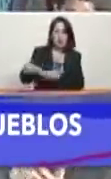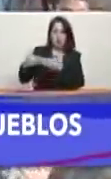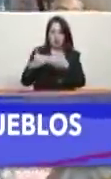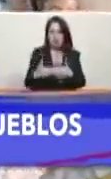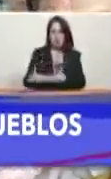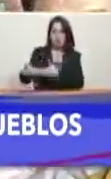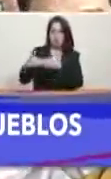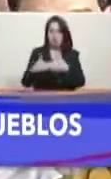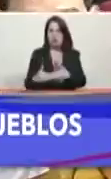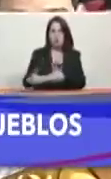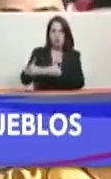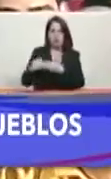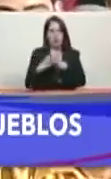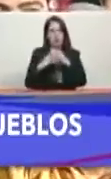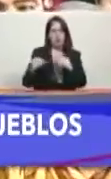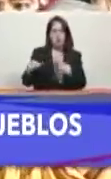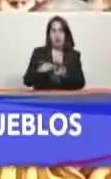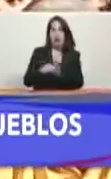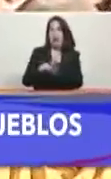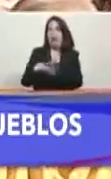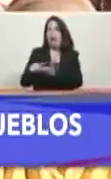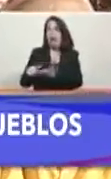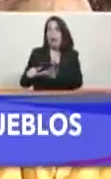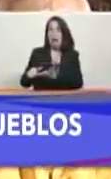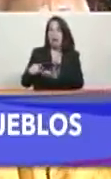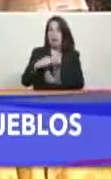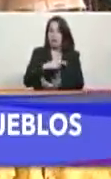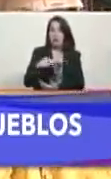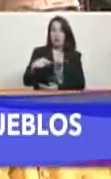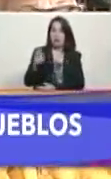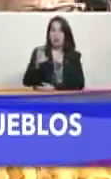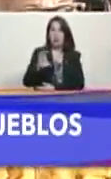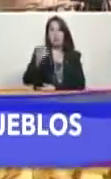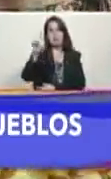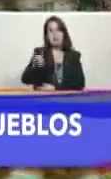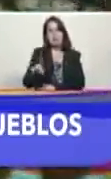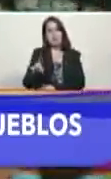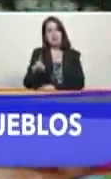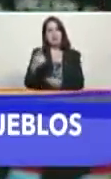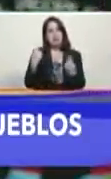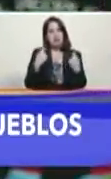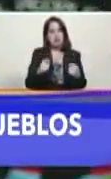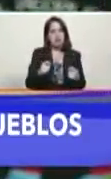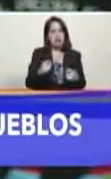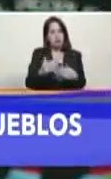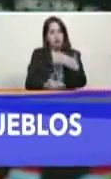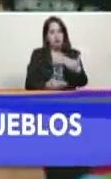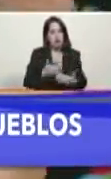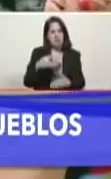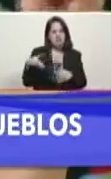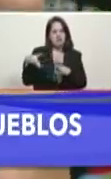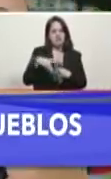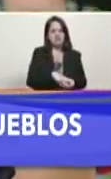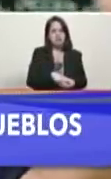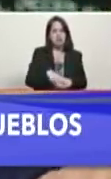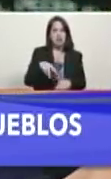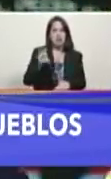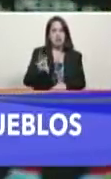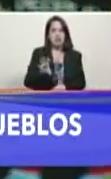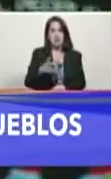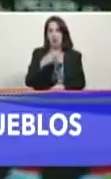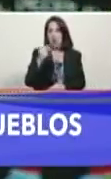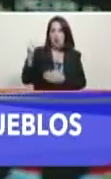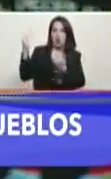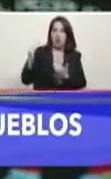y todos los pasos que incluso nuestros países que están intentando avanzar sobre este país no pasarán